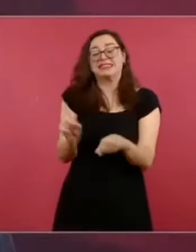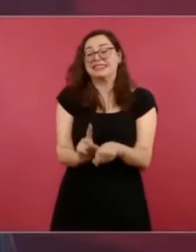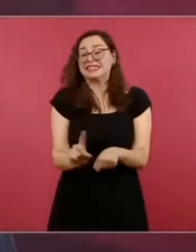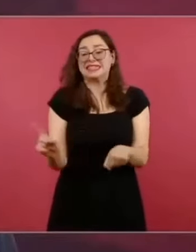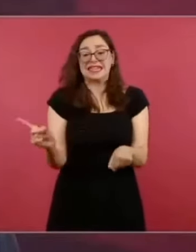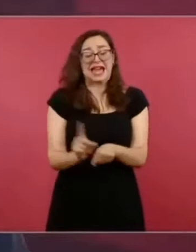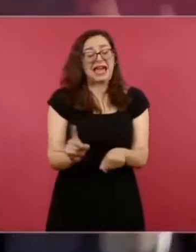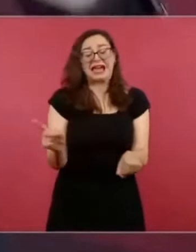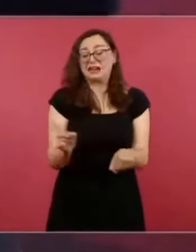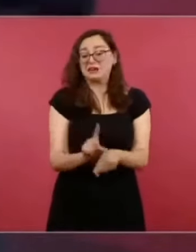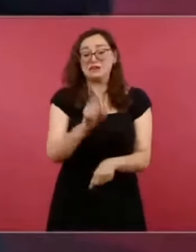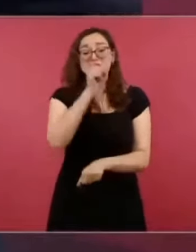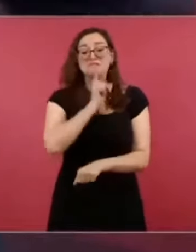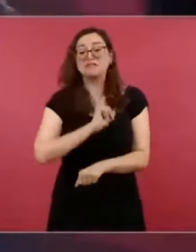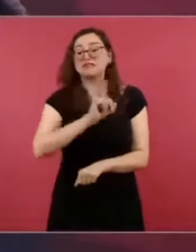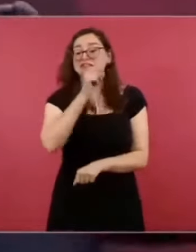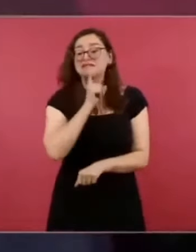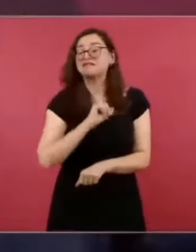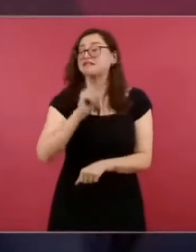y